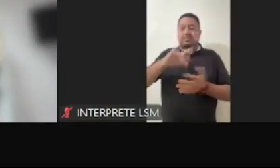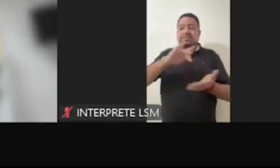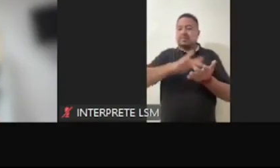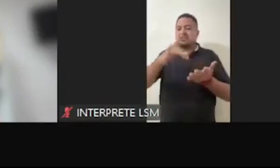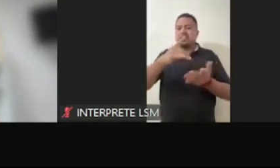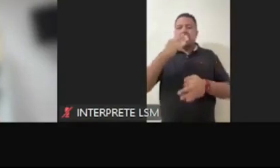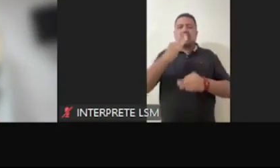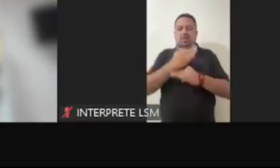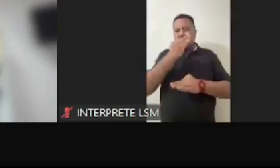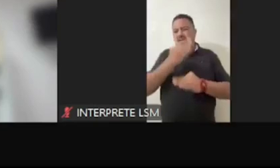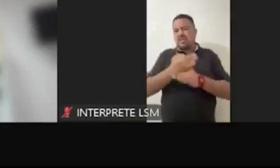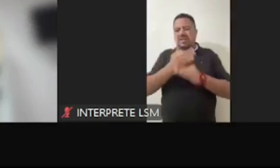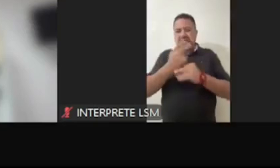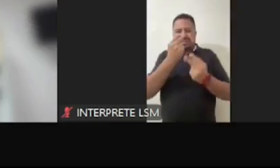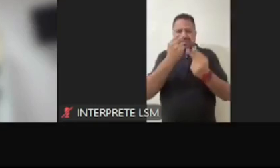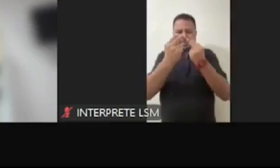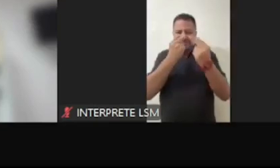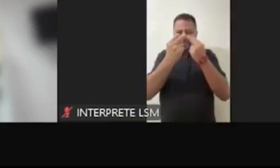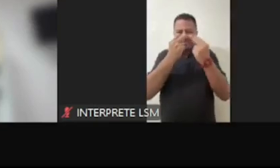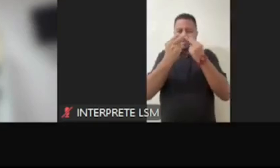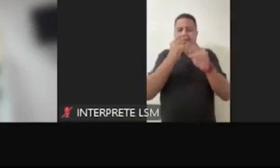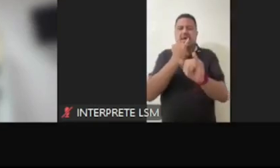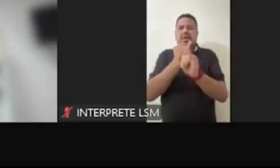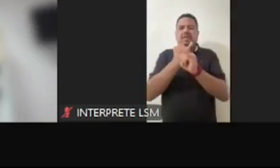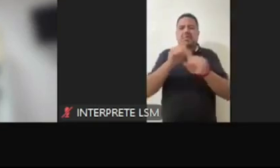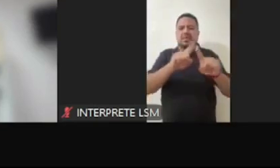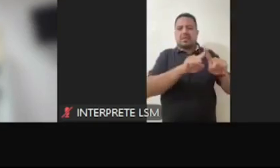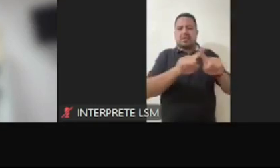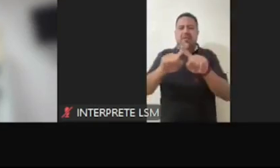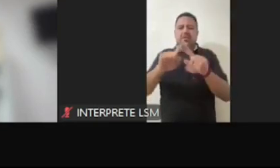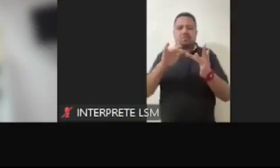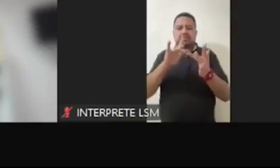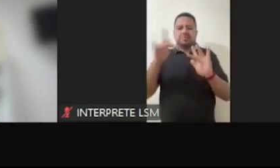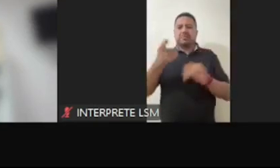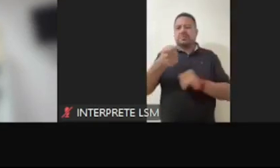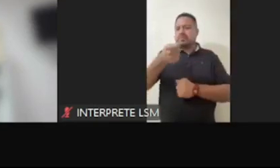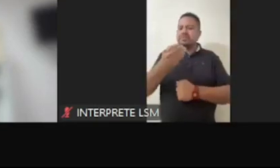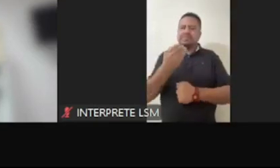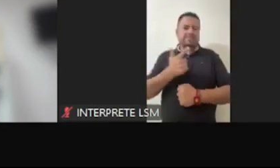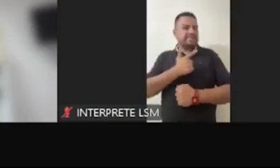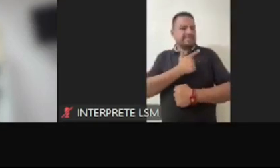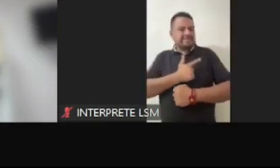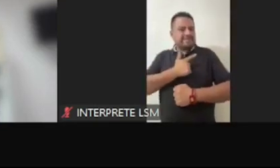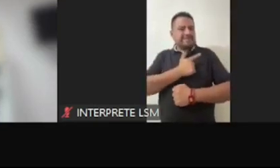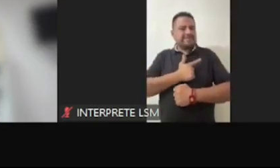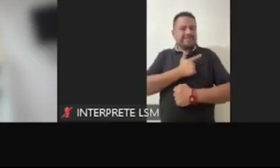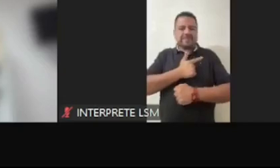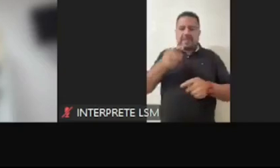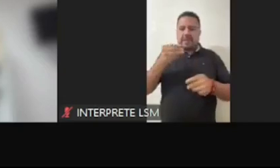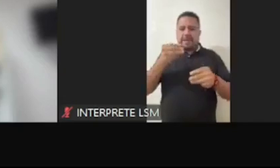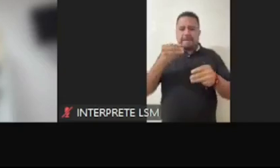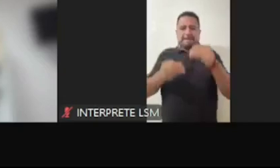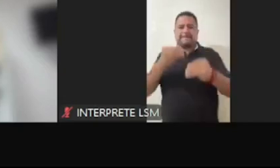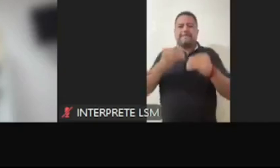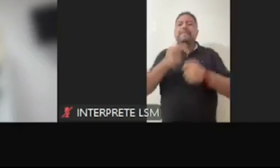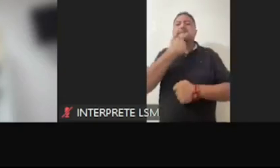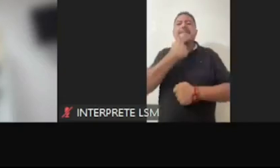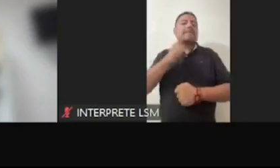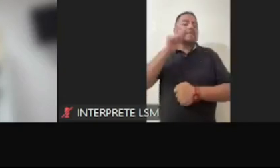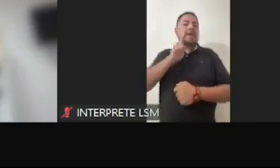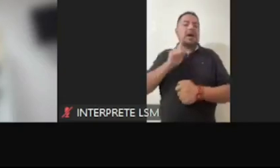quienes nos siguen a través de nuestras plataformas digitales y saludo cordialmente a las magistradas y magistrados